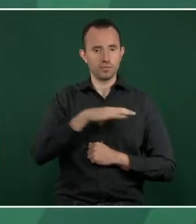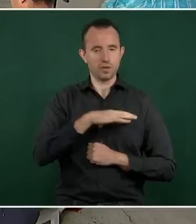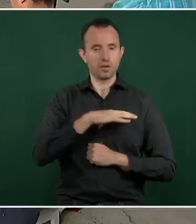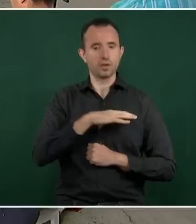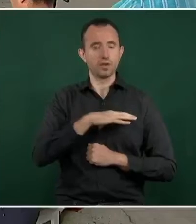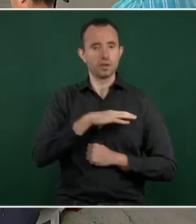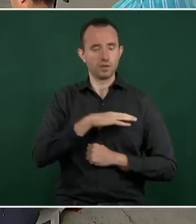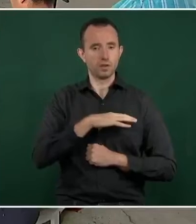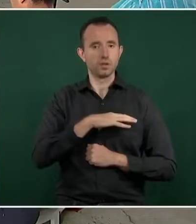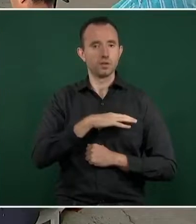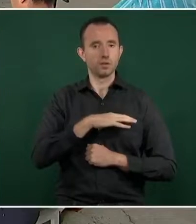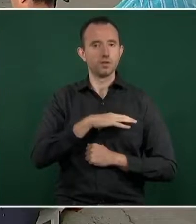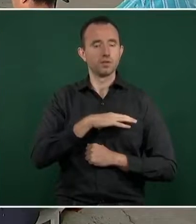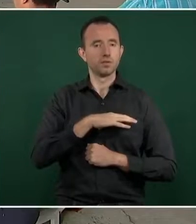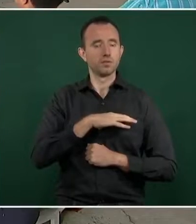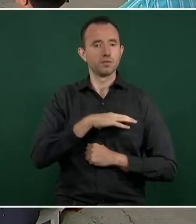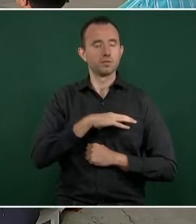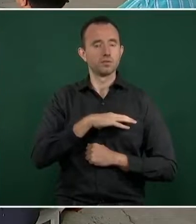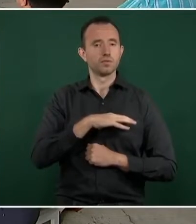como herencia